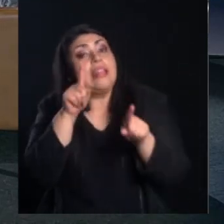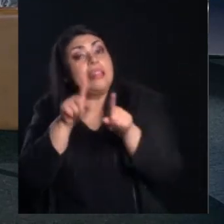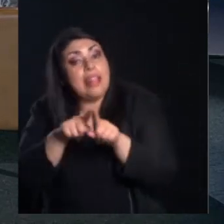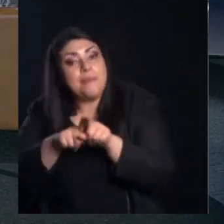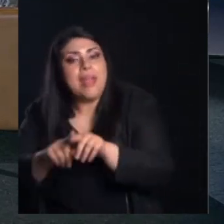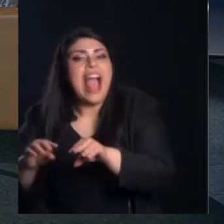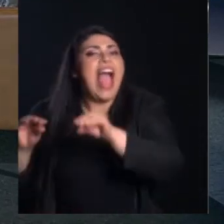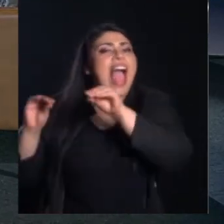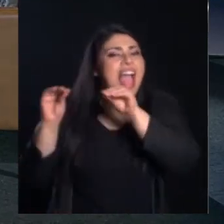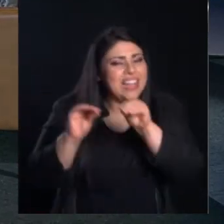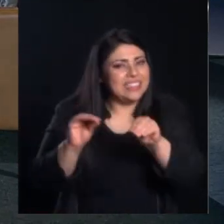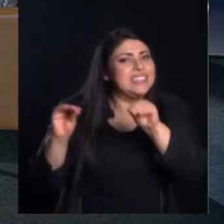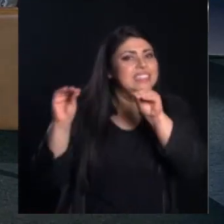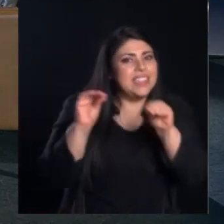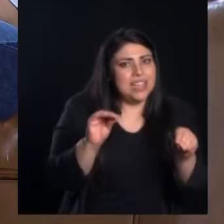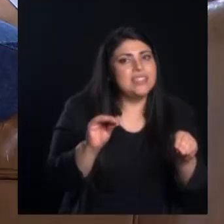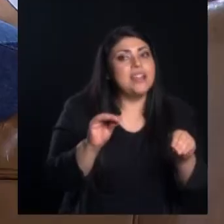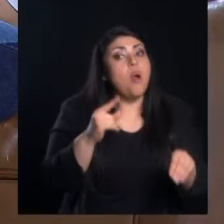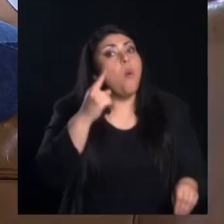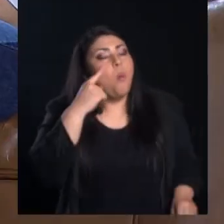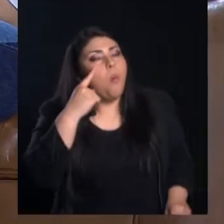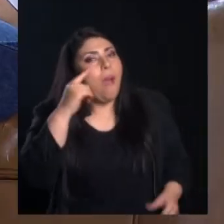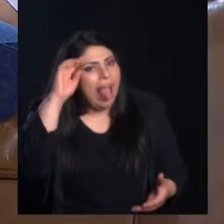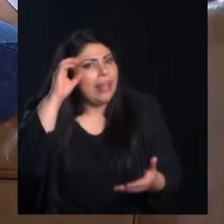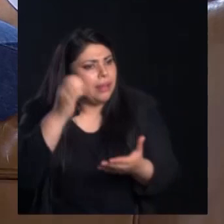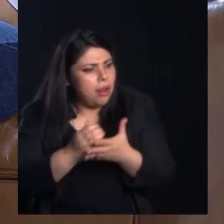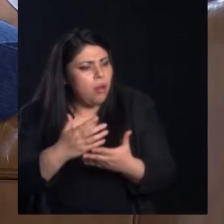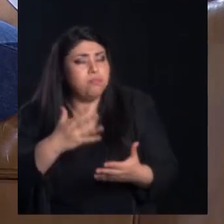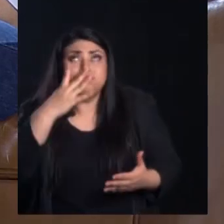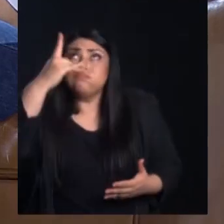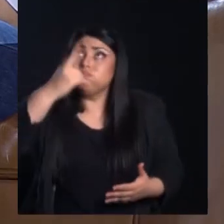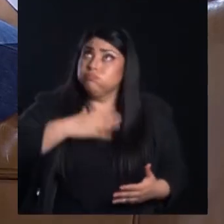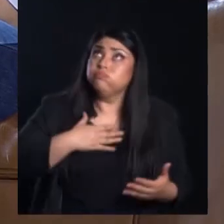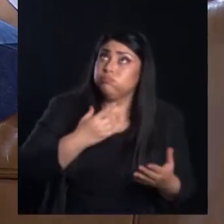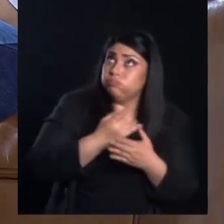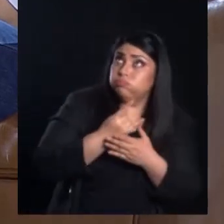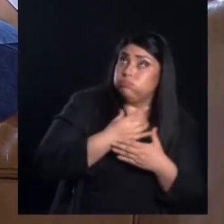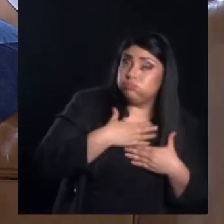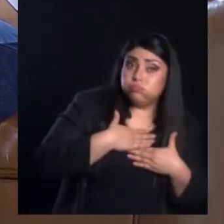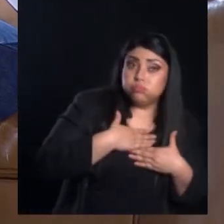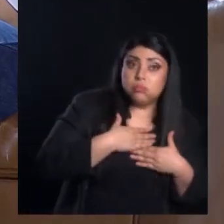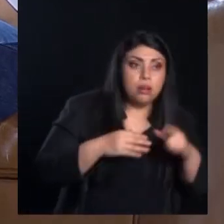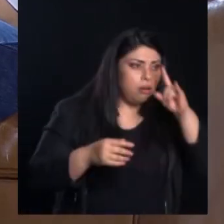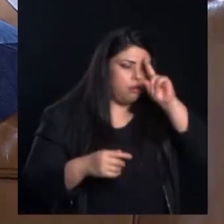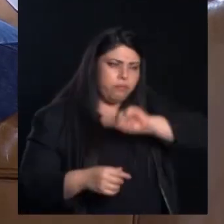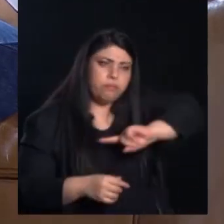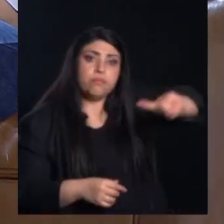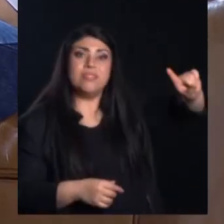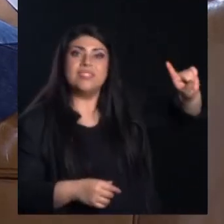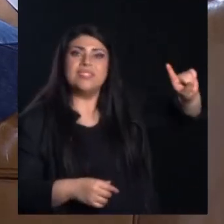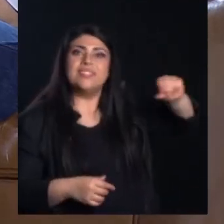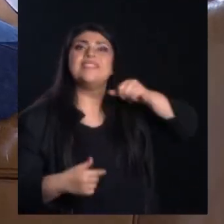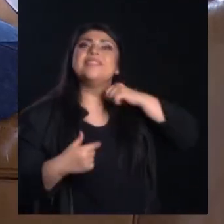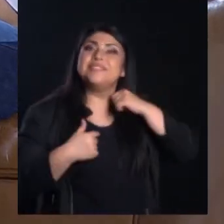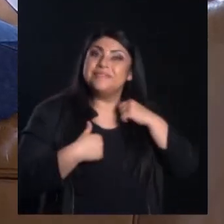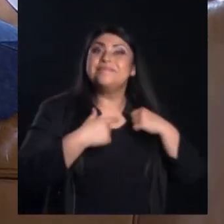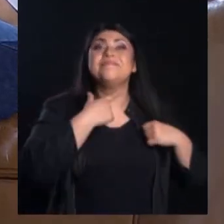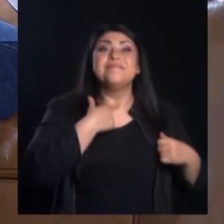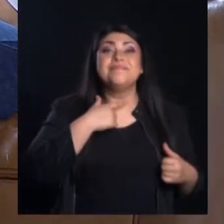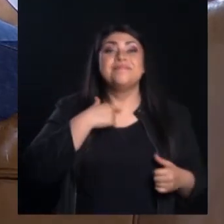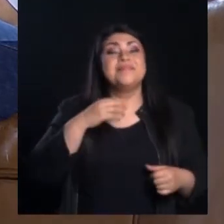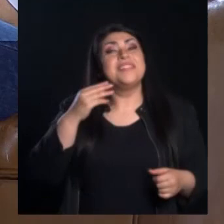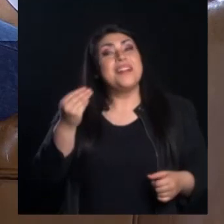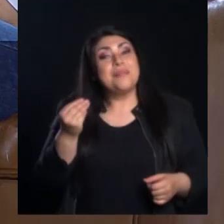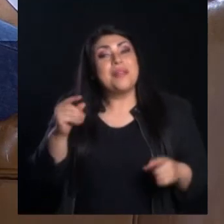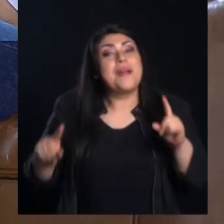enseñando y creer que dios nos puede utilizar y echaba fuera demonios me gusta mucho que uno de los